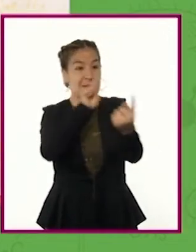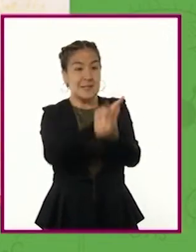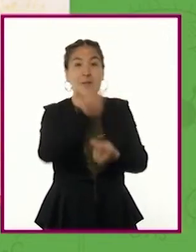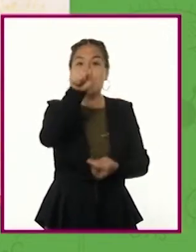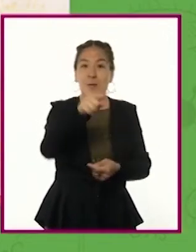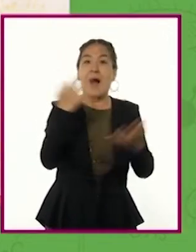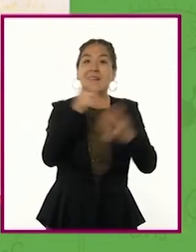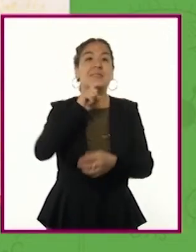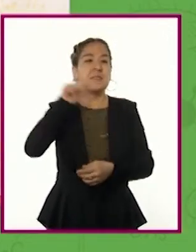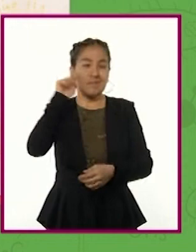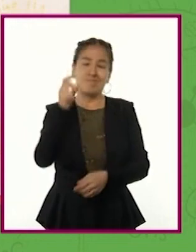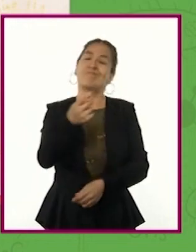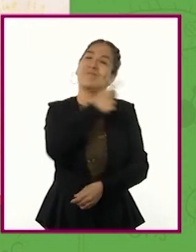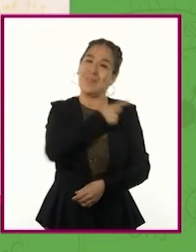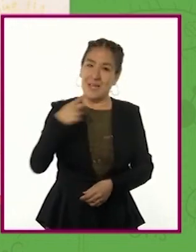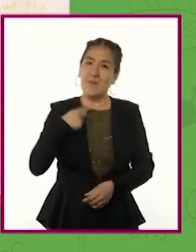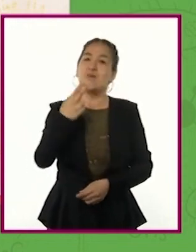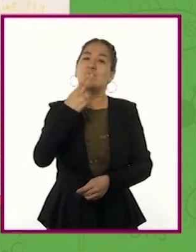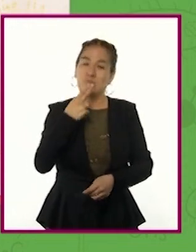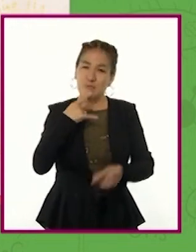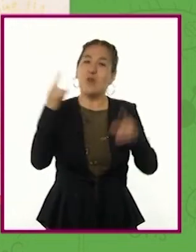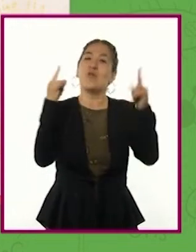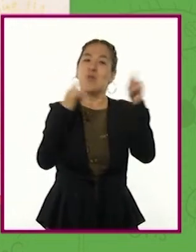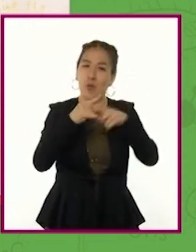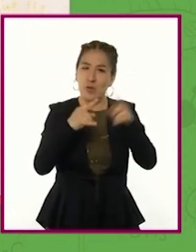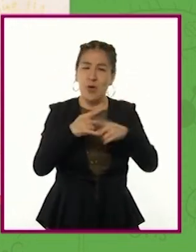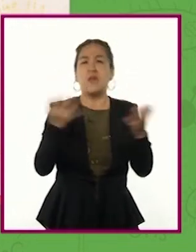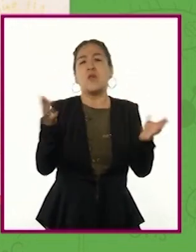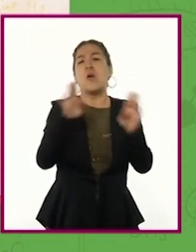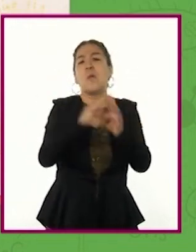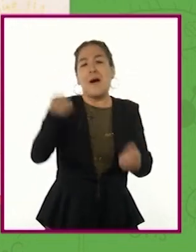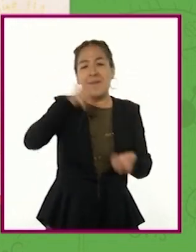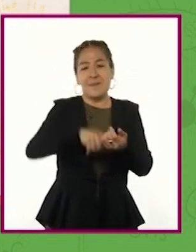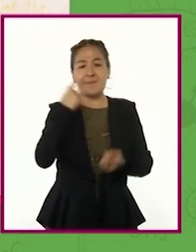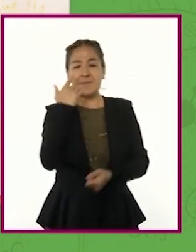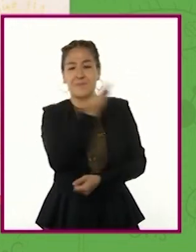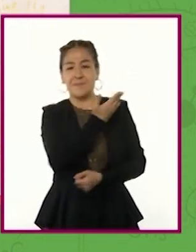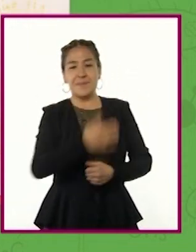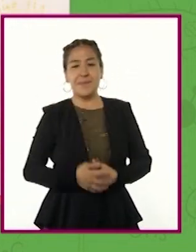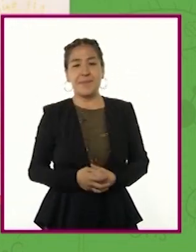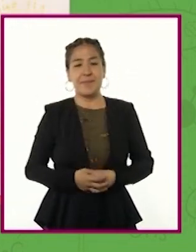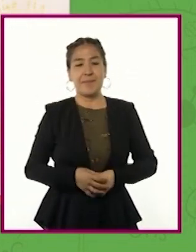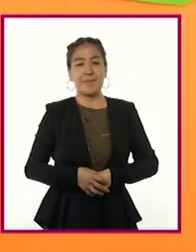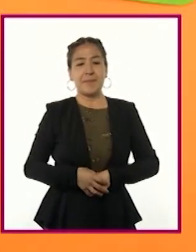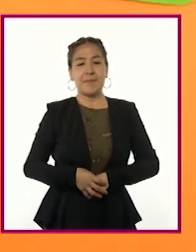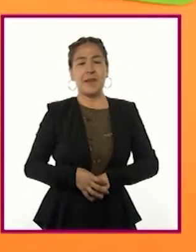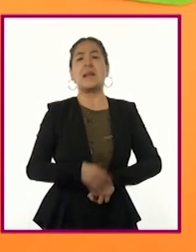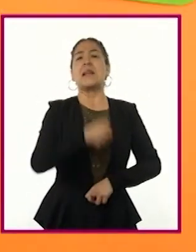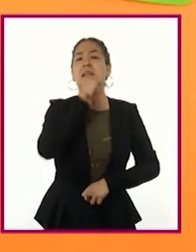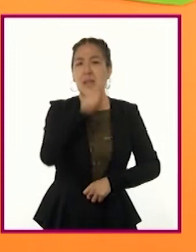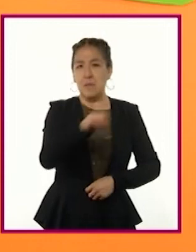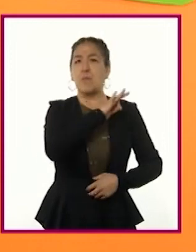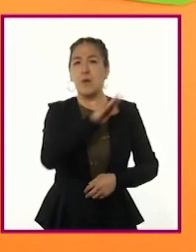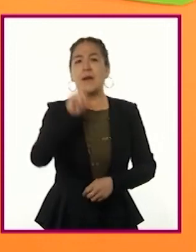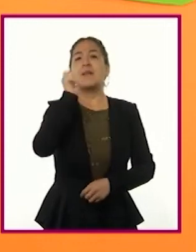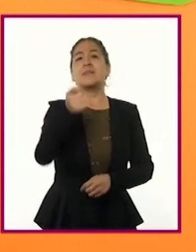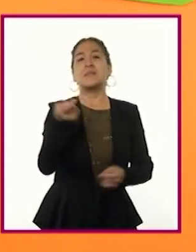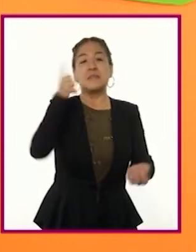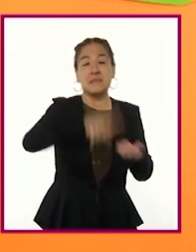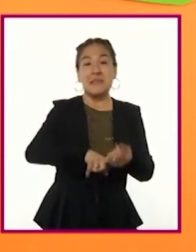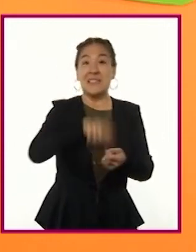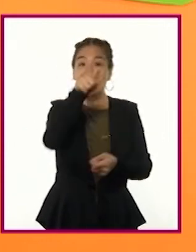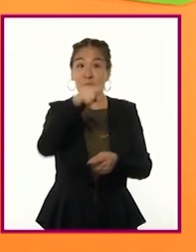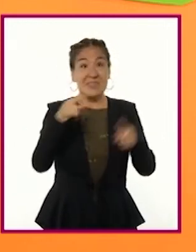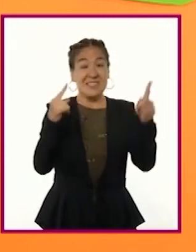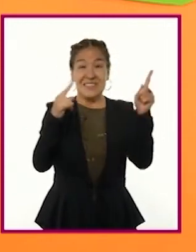se utilice siempre un método anticonceptivo, como el preservativo o condón, ya que además, si se tienen relaciones